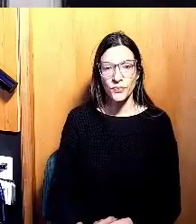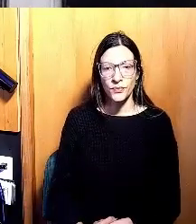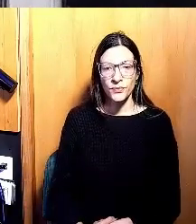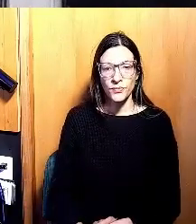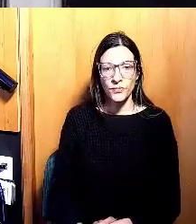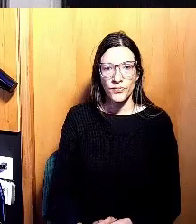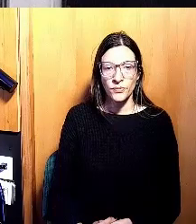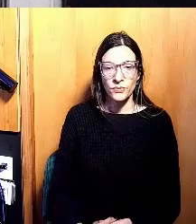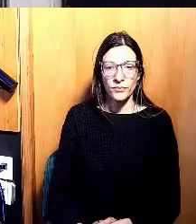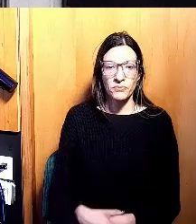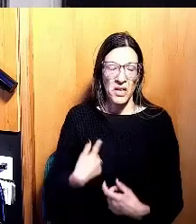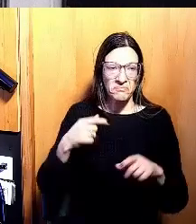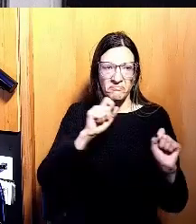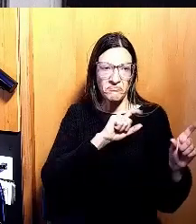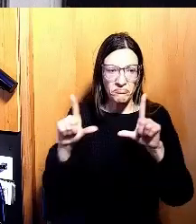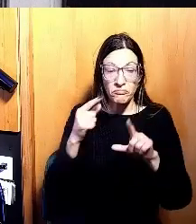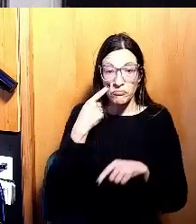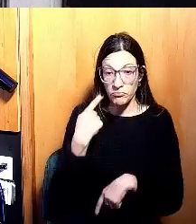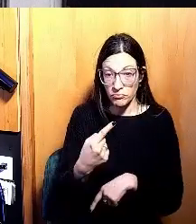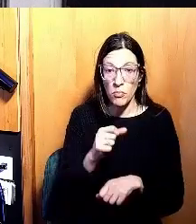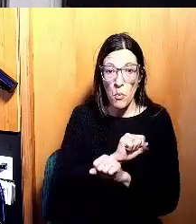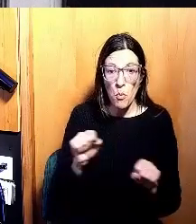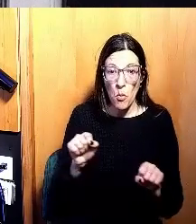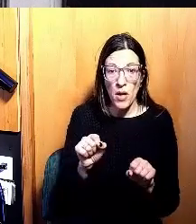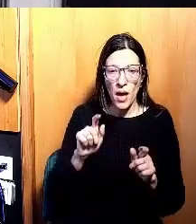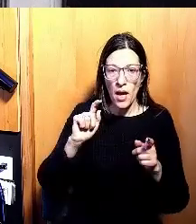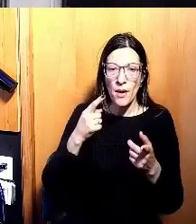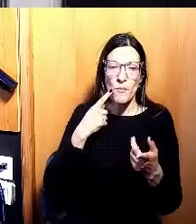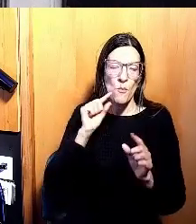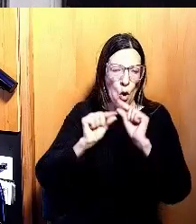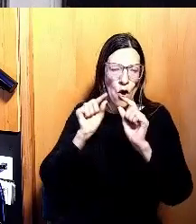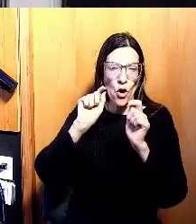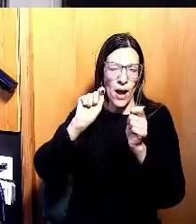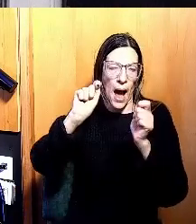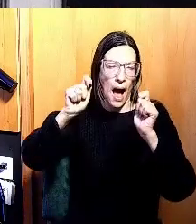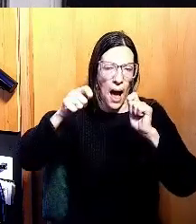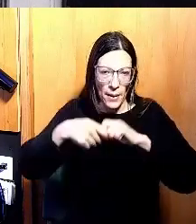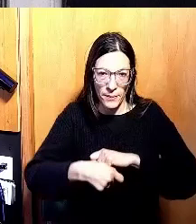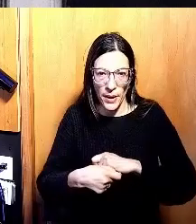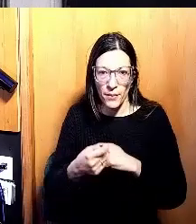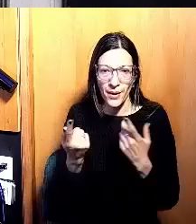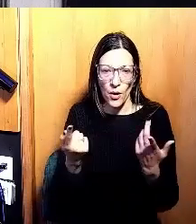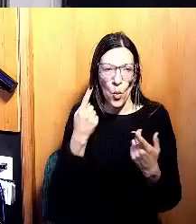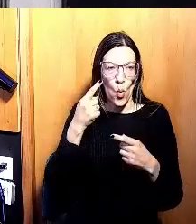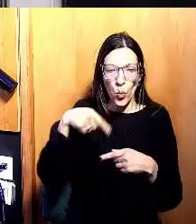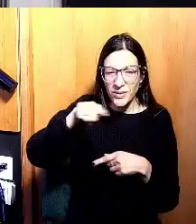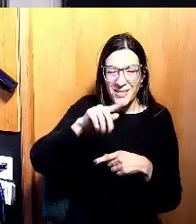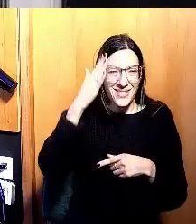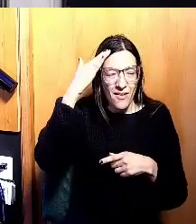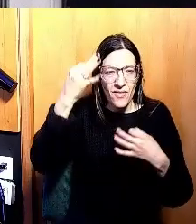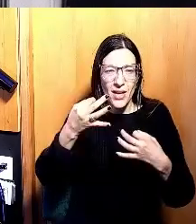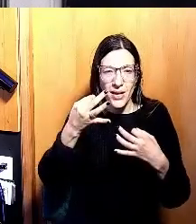es una arquitectura ni nada que se le parezca, que además está cambiando últimamente, pero sí para ver un poco los componentes de